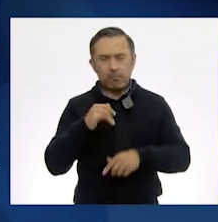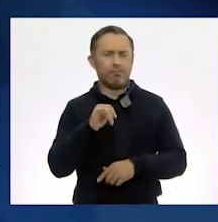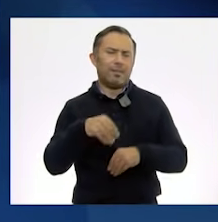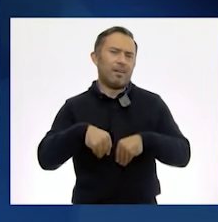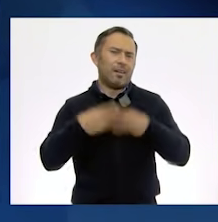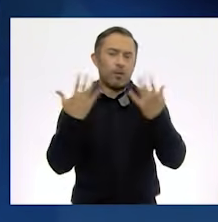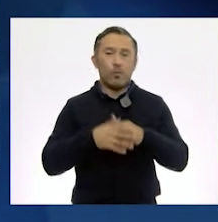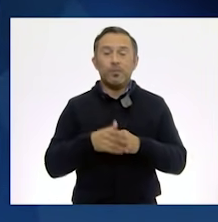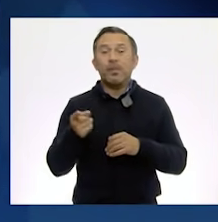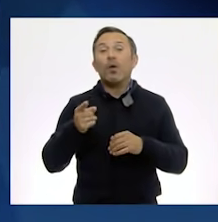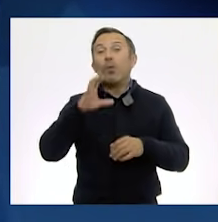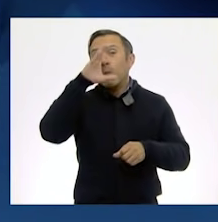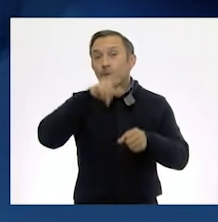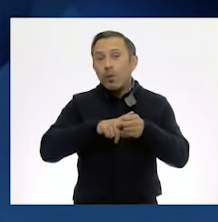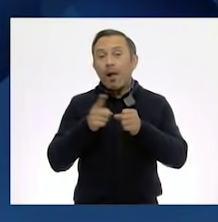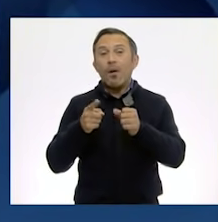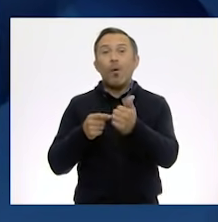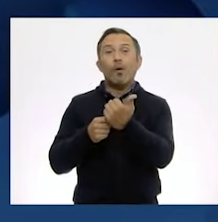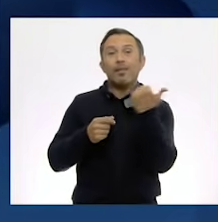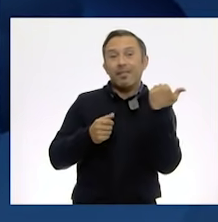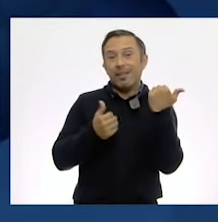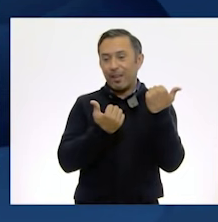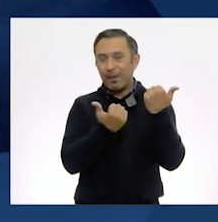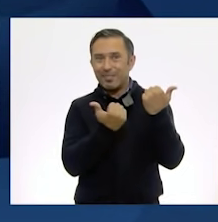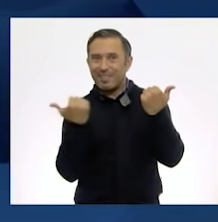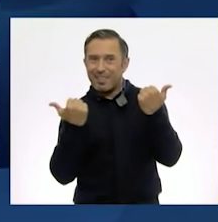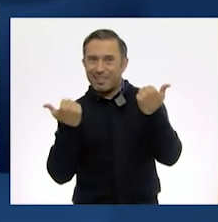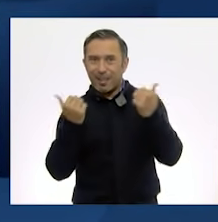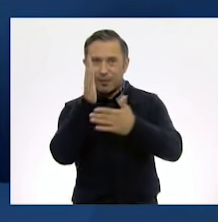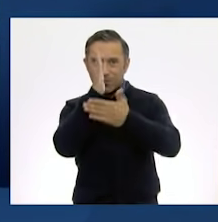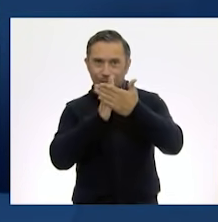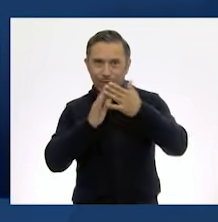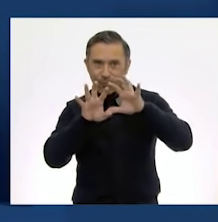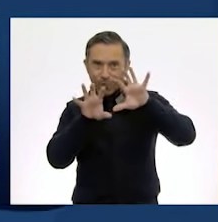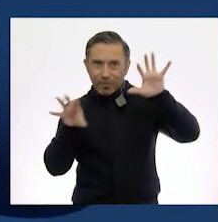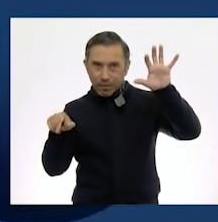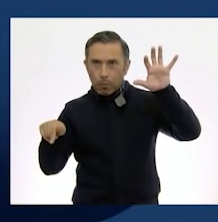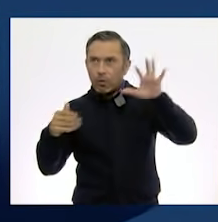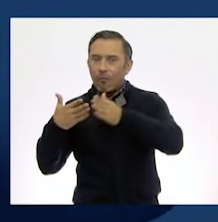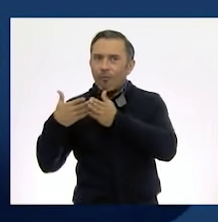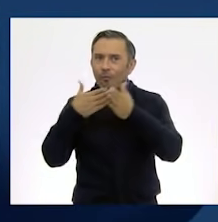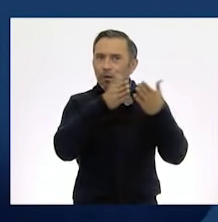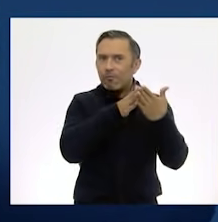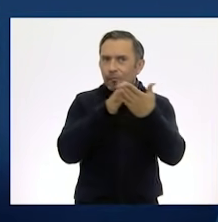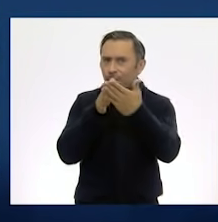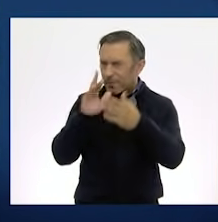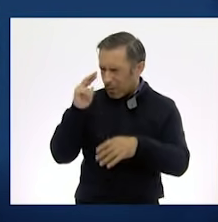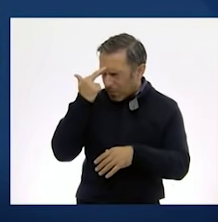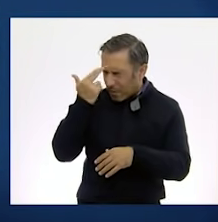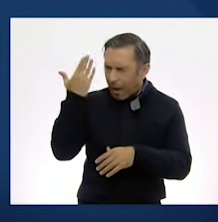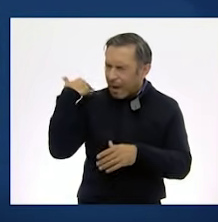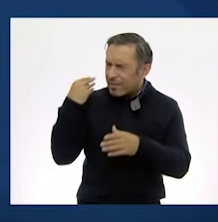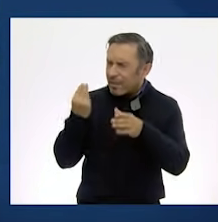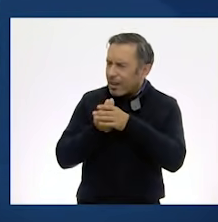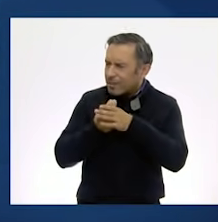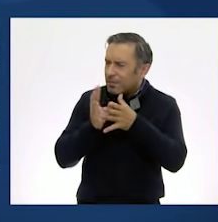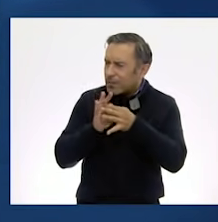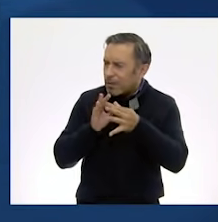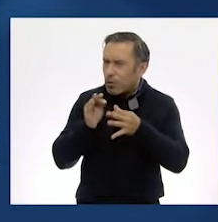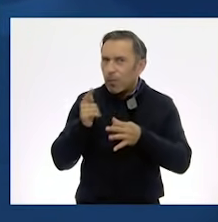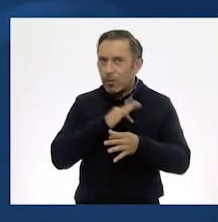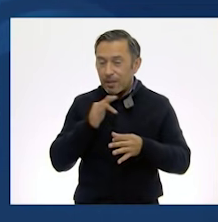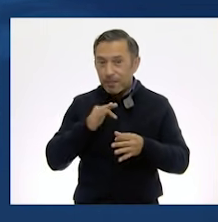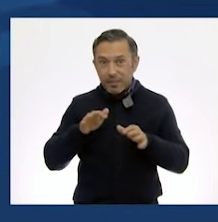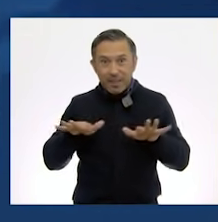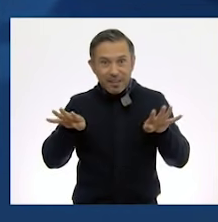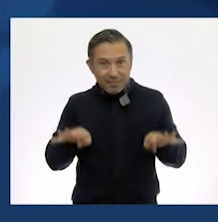de Oriente y Occidente. ¿Recuerdas que en clases pasadas se habló del alfabeto como prueba del intercambio cultural entre